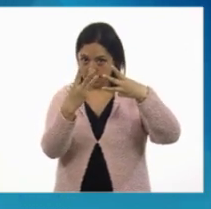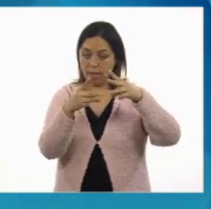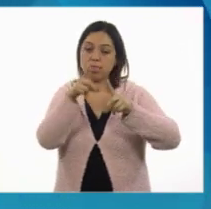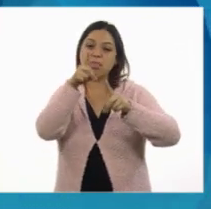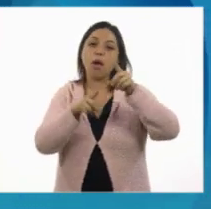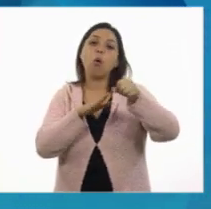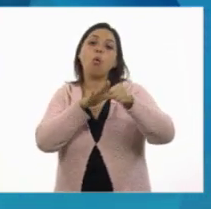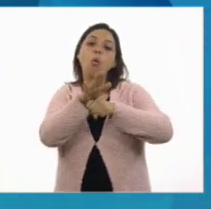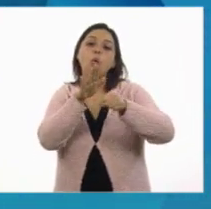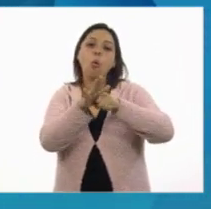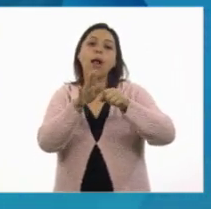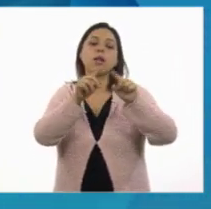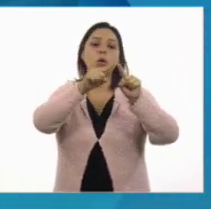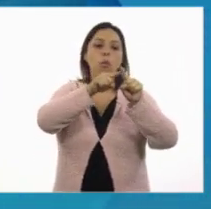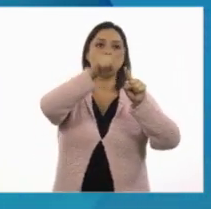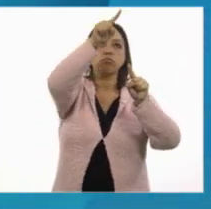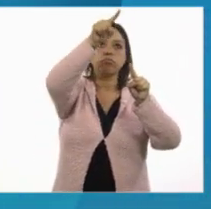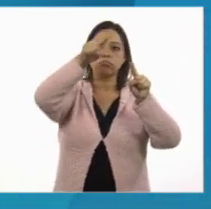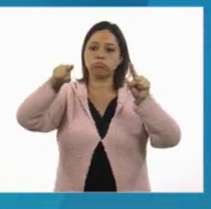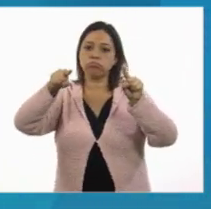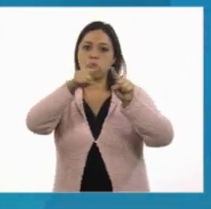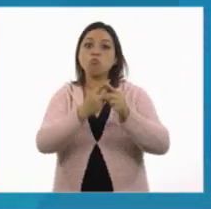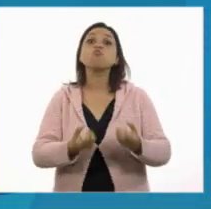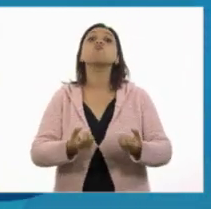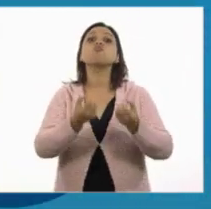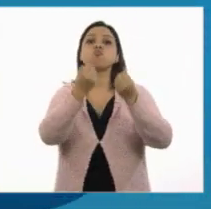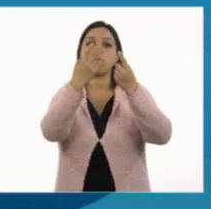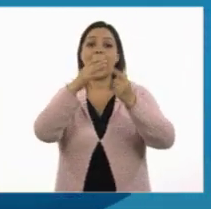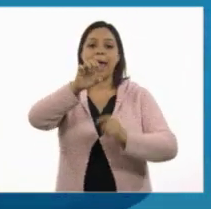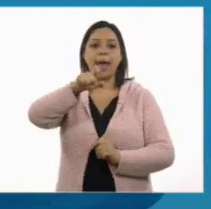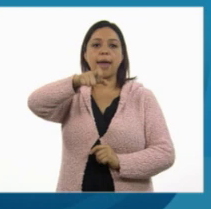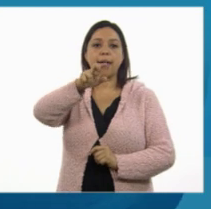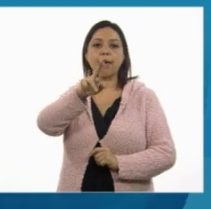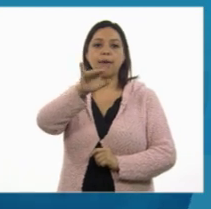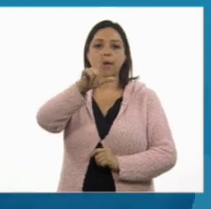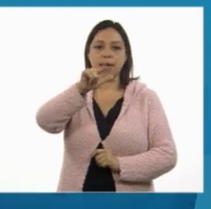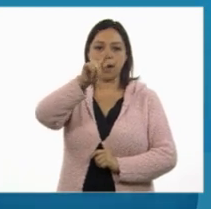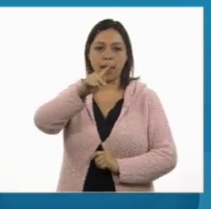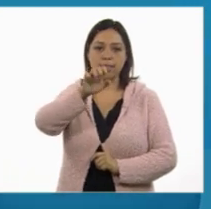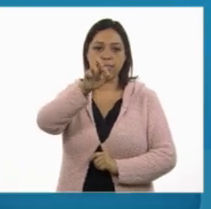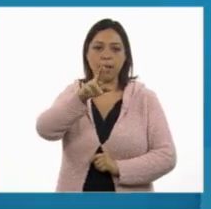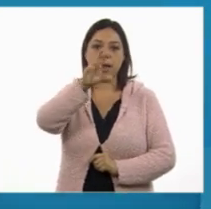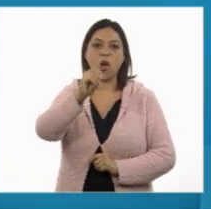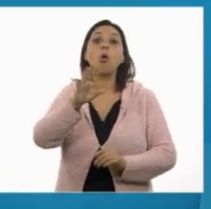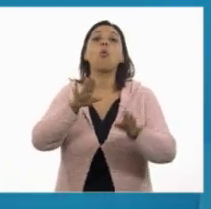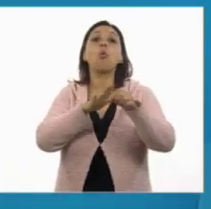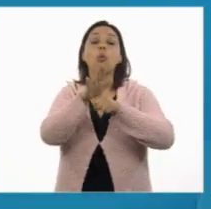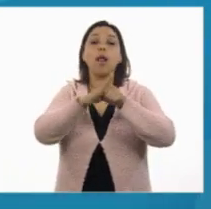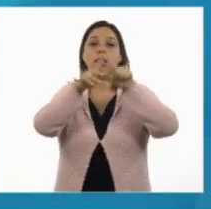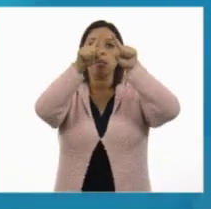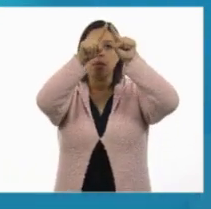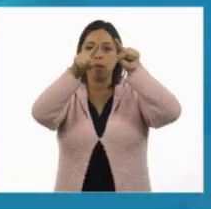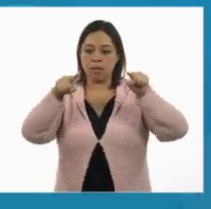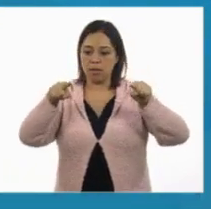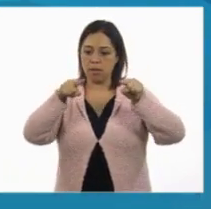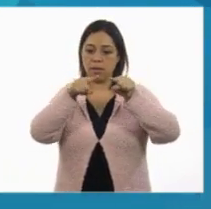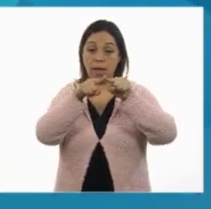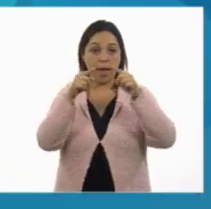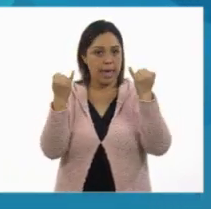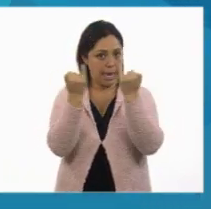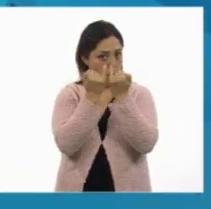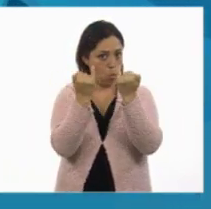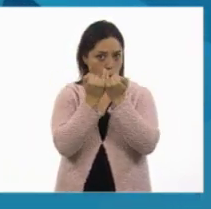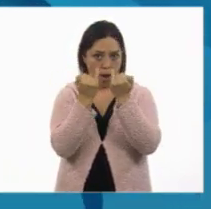criterio de medida de sus lados. Triángulo equilátero. Los tres lados A, B y C tienen la